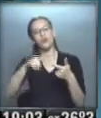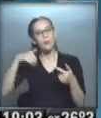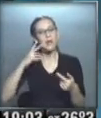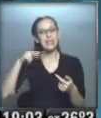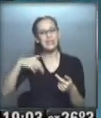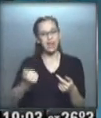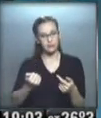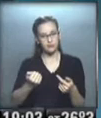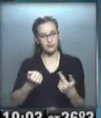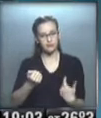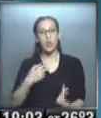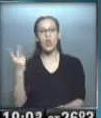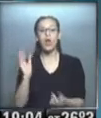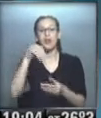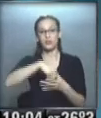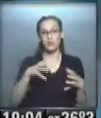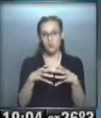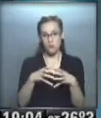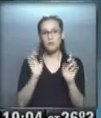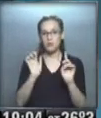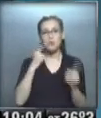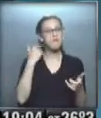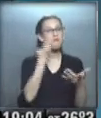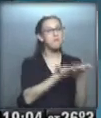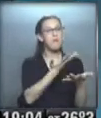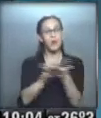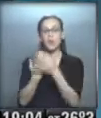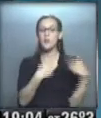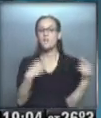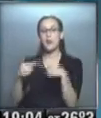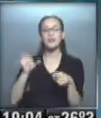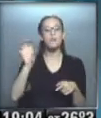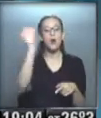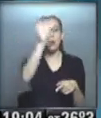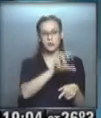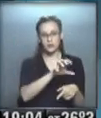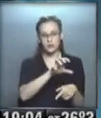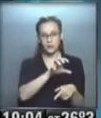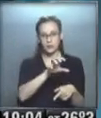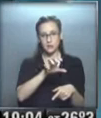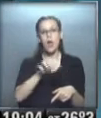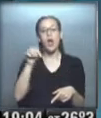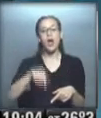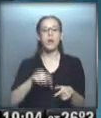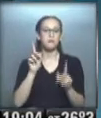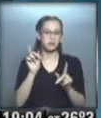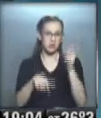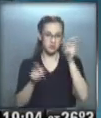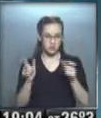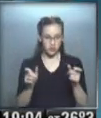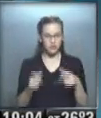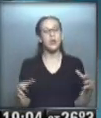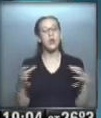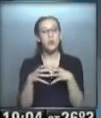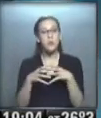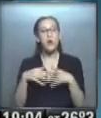los integrantes del COFECA, propuestos por las provincias y distintos sectores, al vencerse el mandato de los actuales miembros. El organismo es